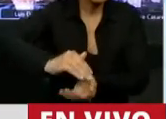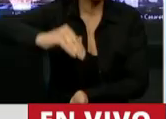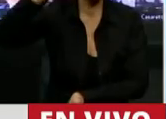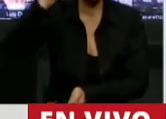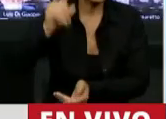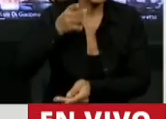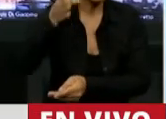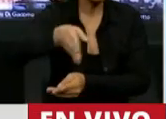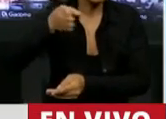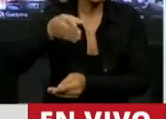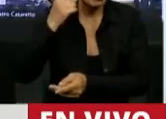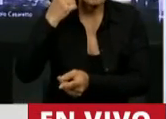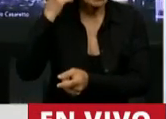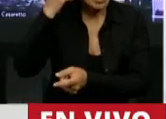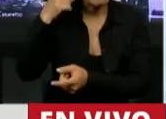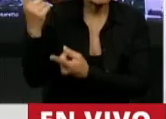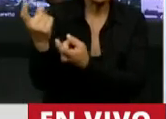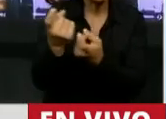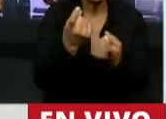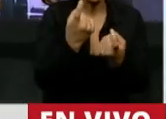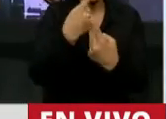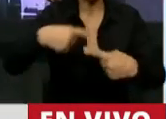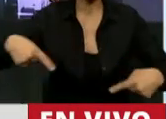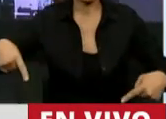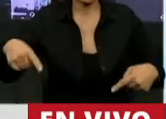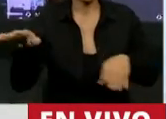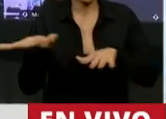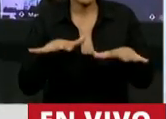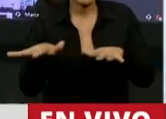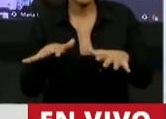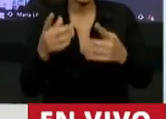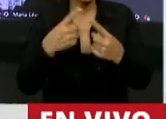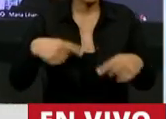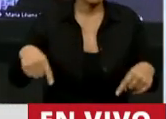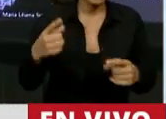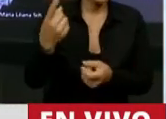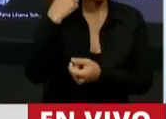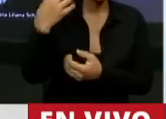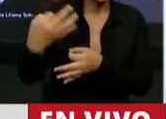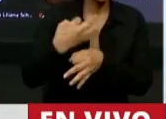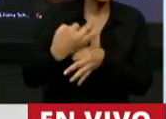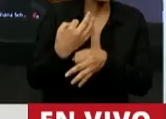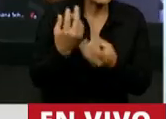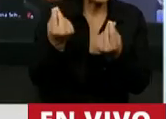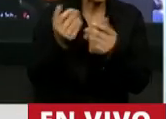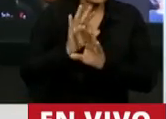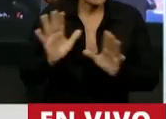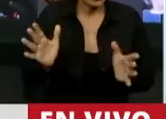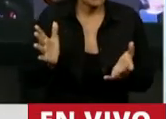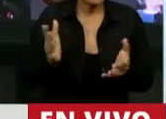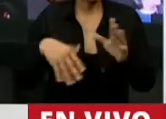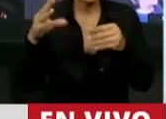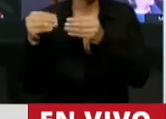ese lugar y hemos aprendido muchísimas y muchísimos valores que nos transmitían nuestros padres, y sobre